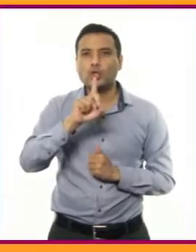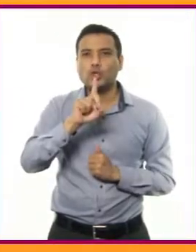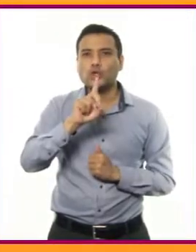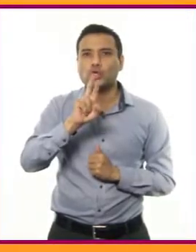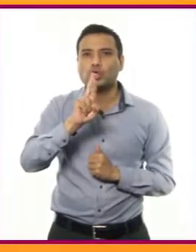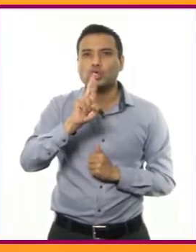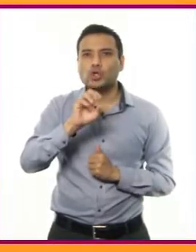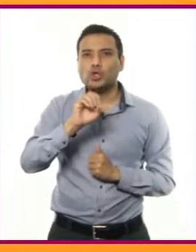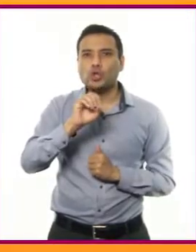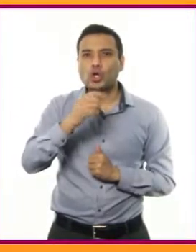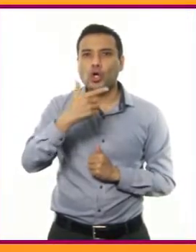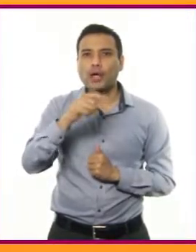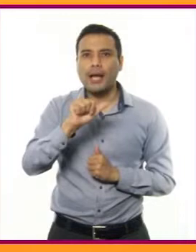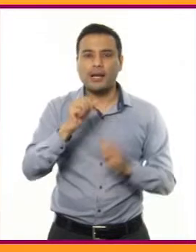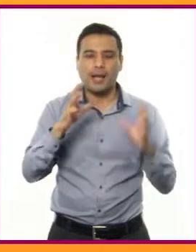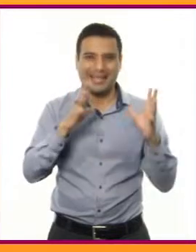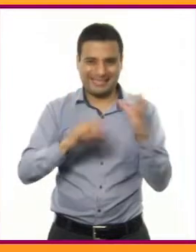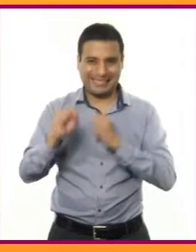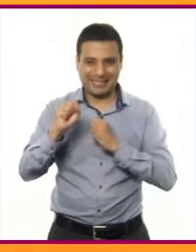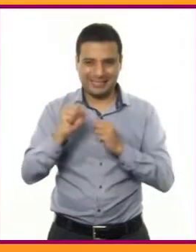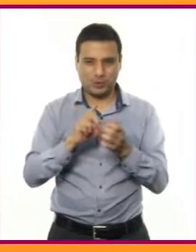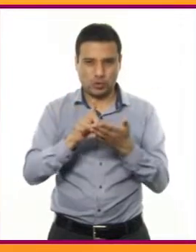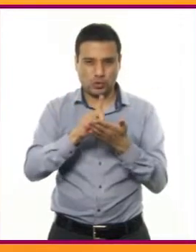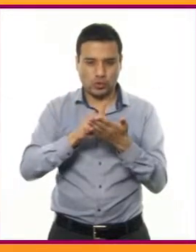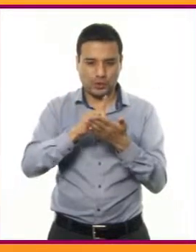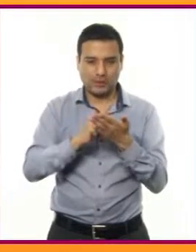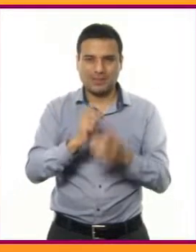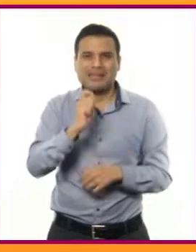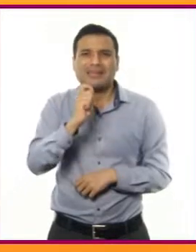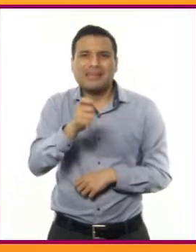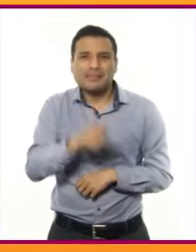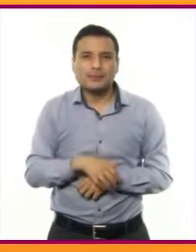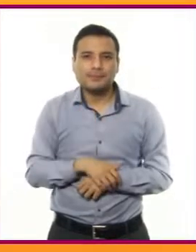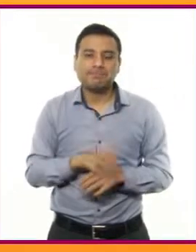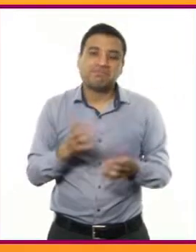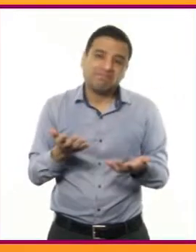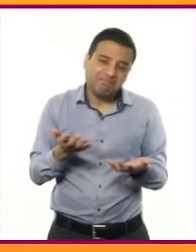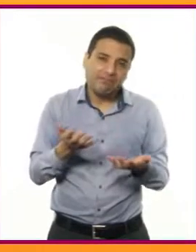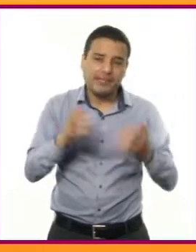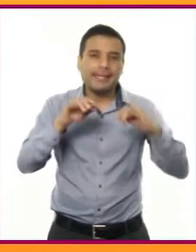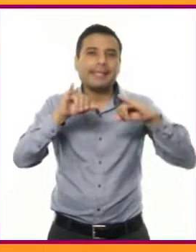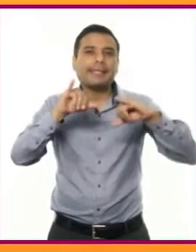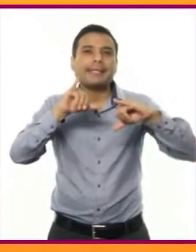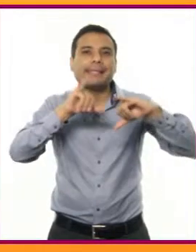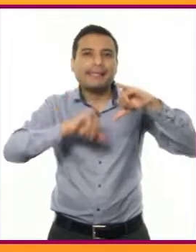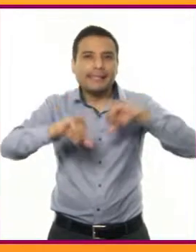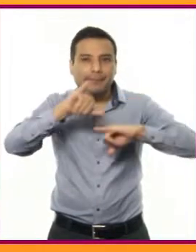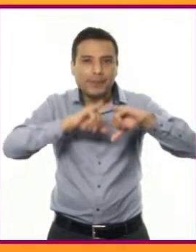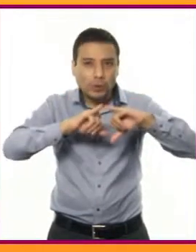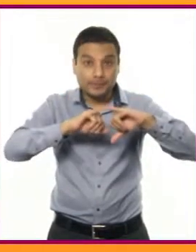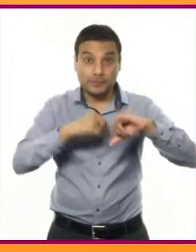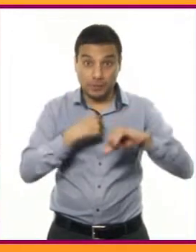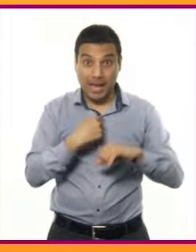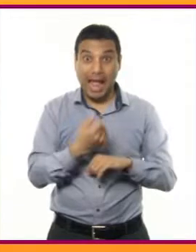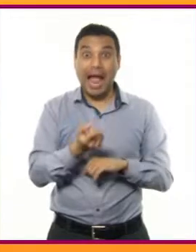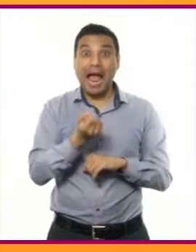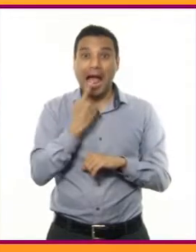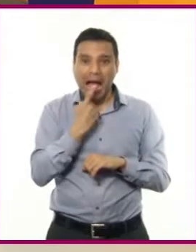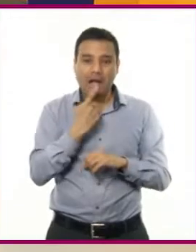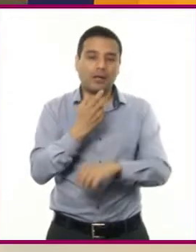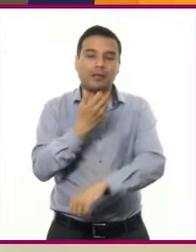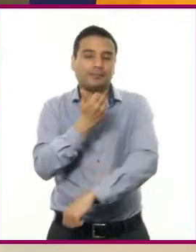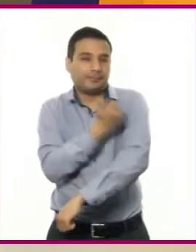La podemos entender como sustancia química que altera el funcionamiento del sistema nervioso